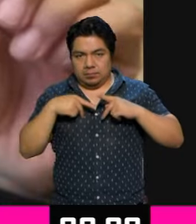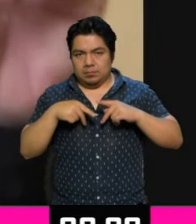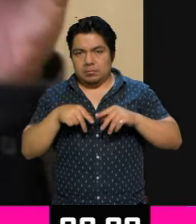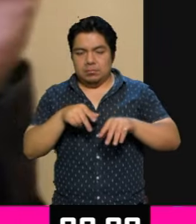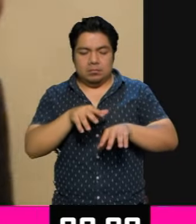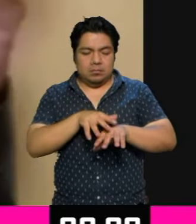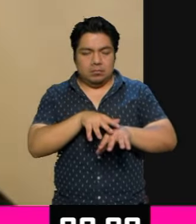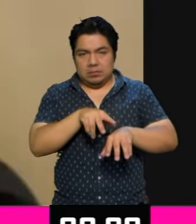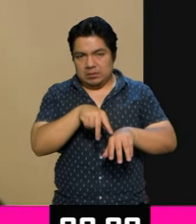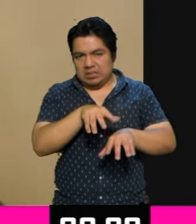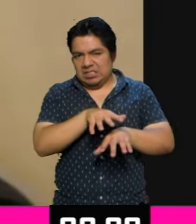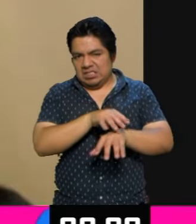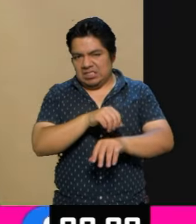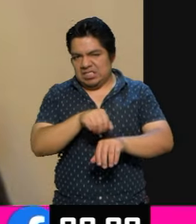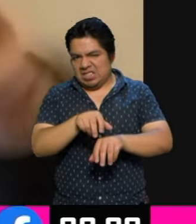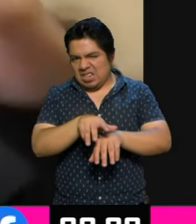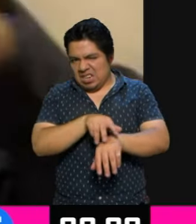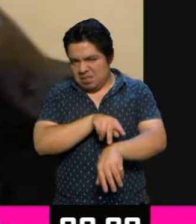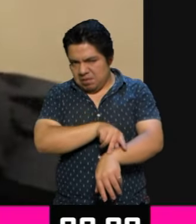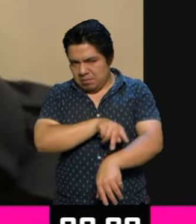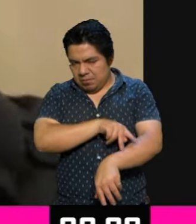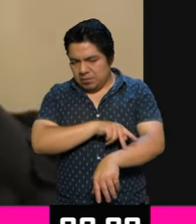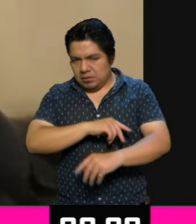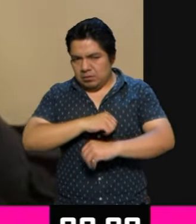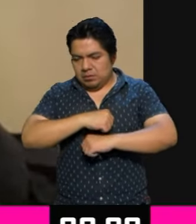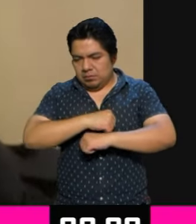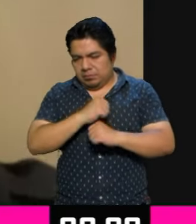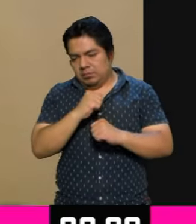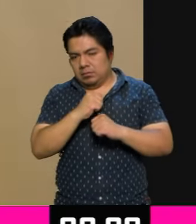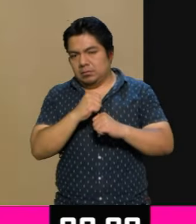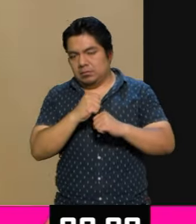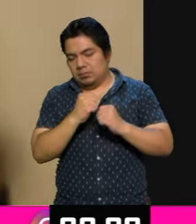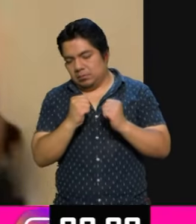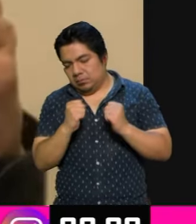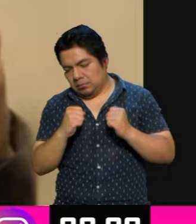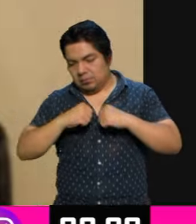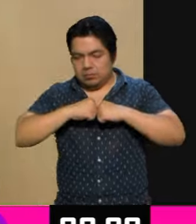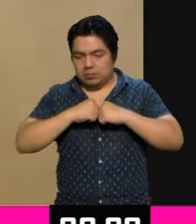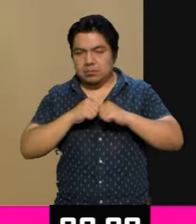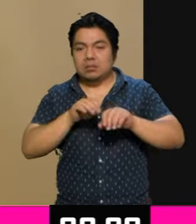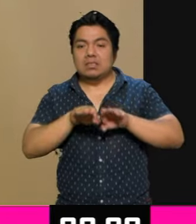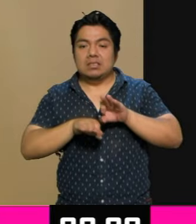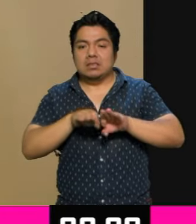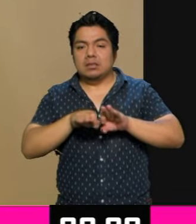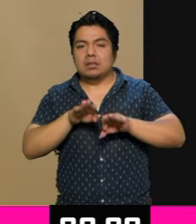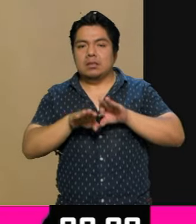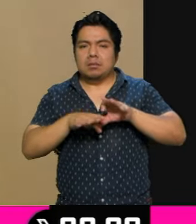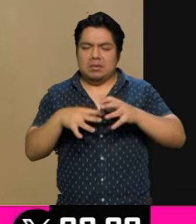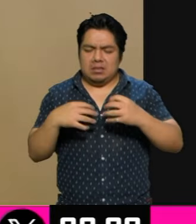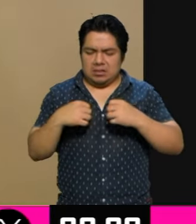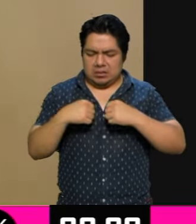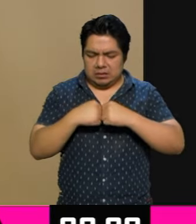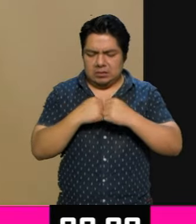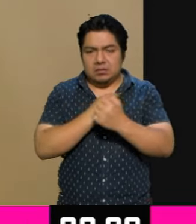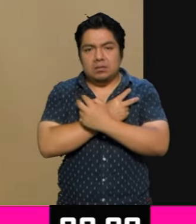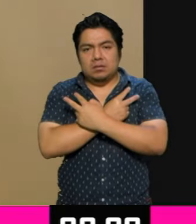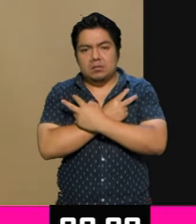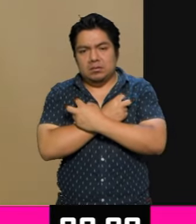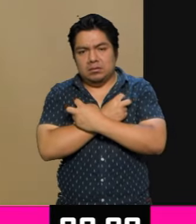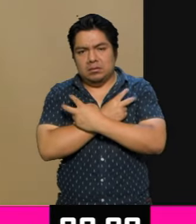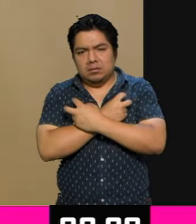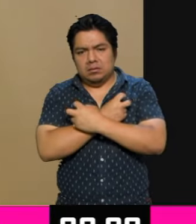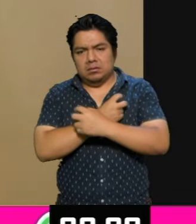pie, se rompió el hueso y ¡pop!, se lo vuelven a juntar, pero para que el hueso se junte debió de haber alguien